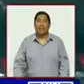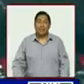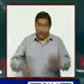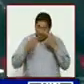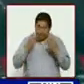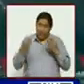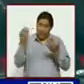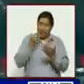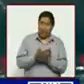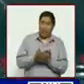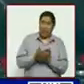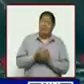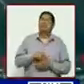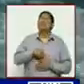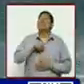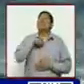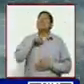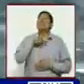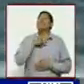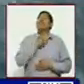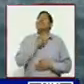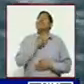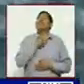Verlo llegar ha sido un orgullo para nosotros.